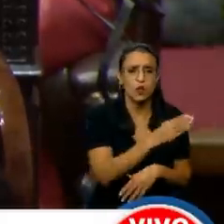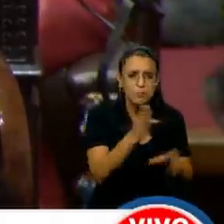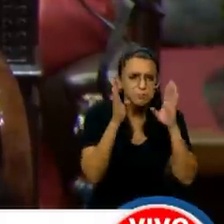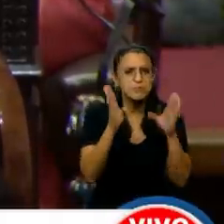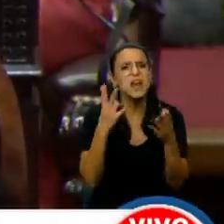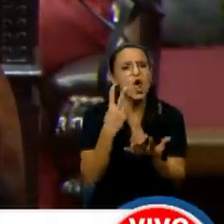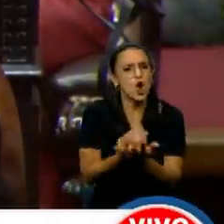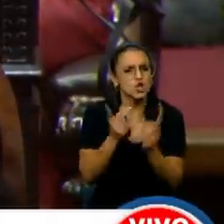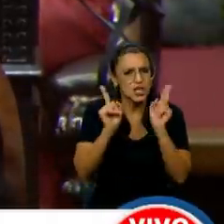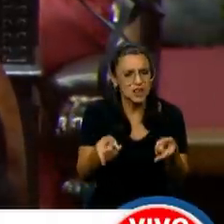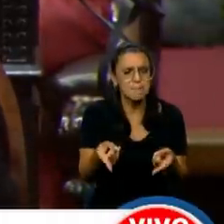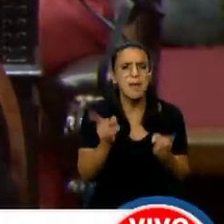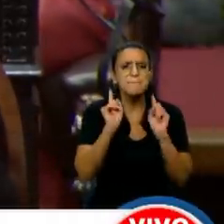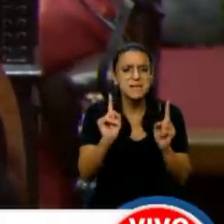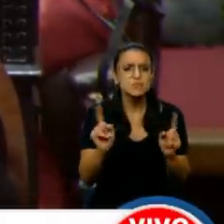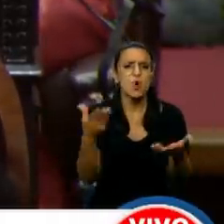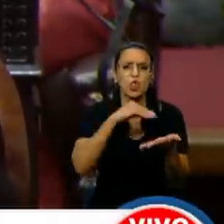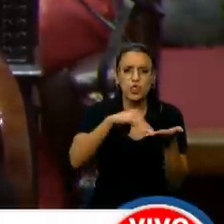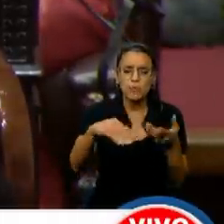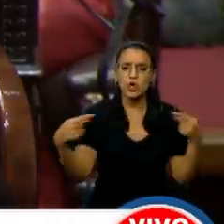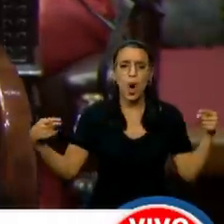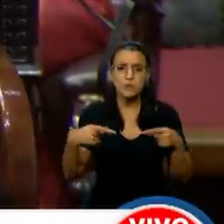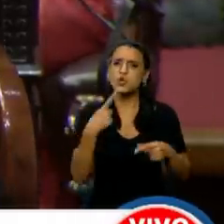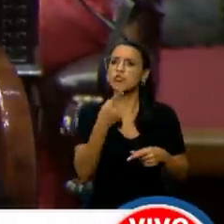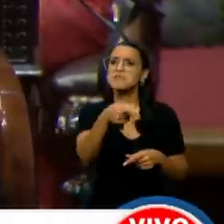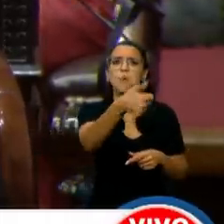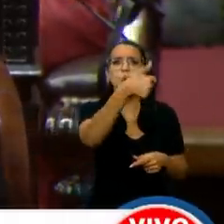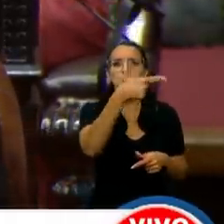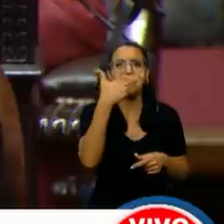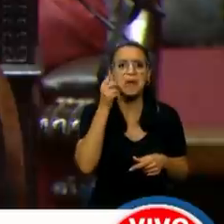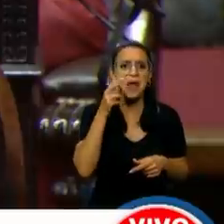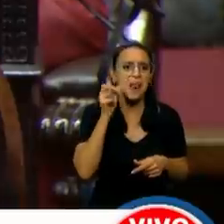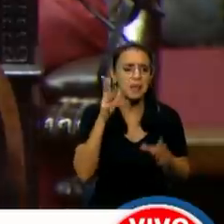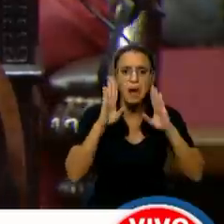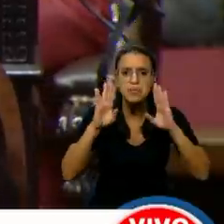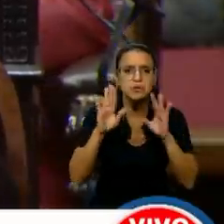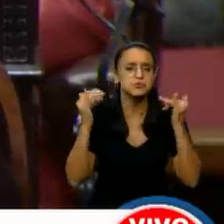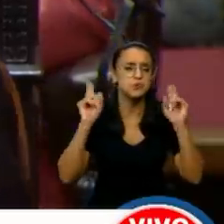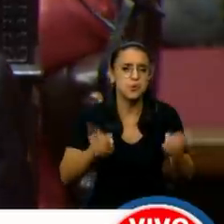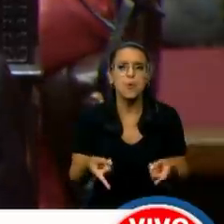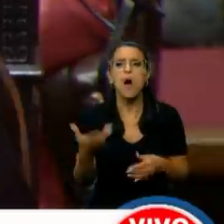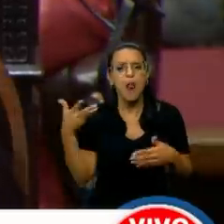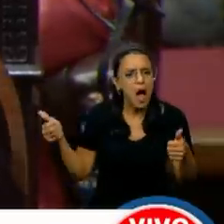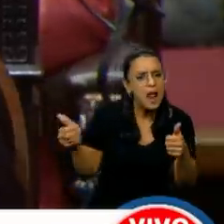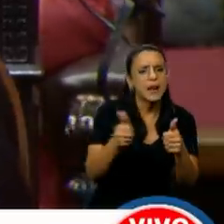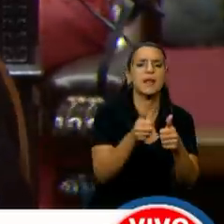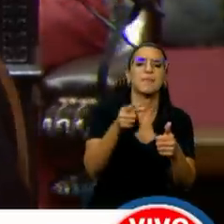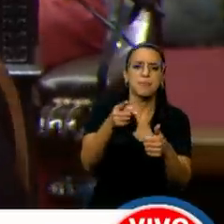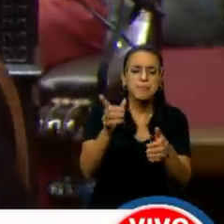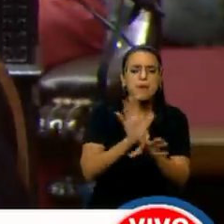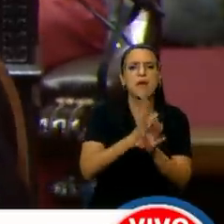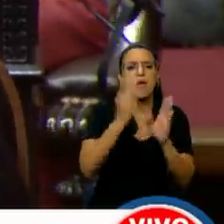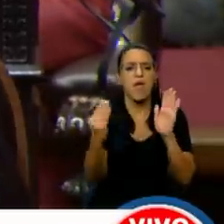reconocida inclusive por los propios diputados de la oposición que más de una vez se arrimaron a que se los